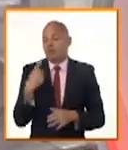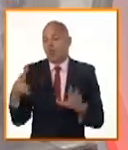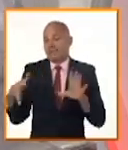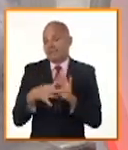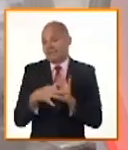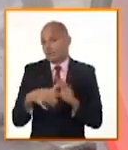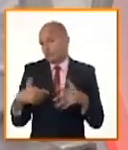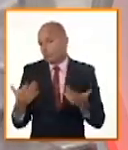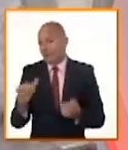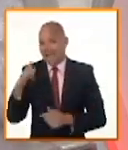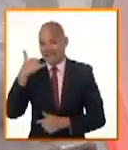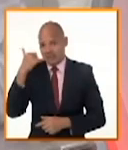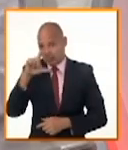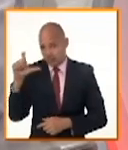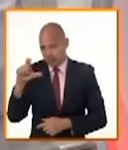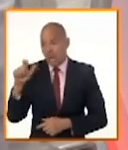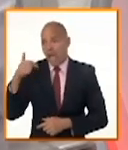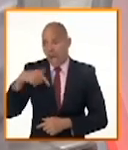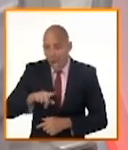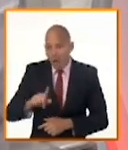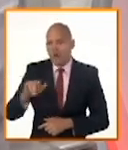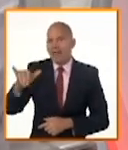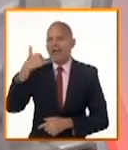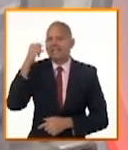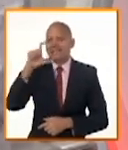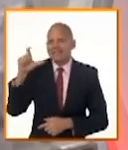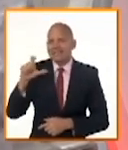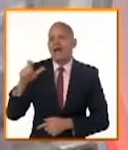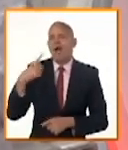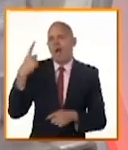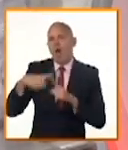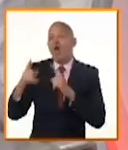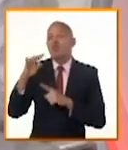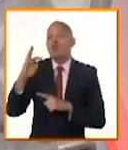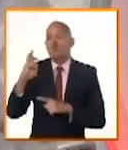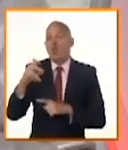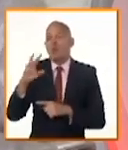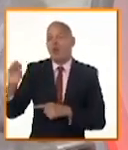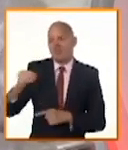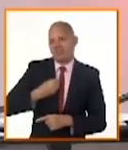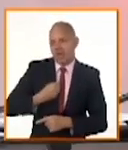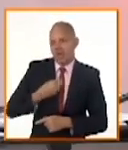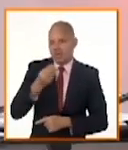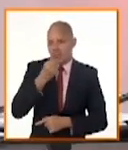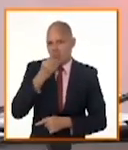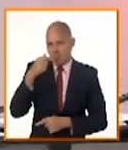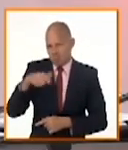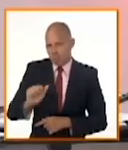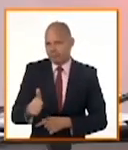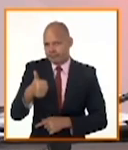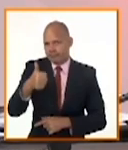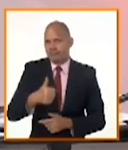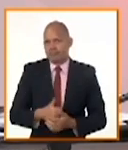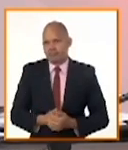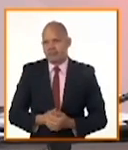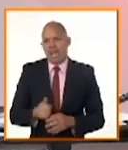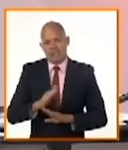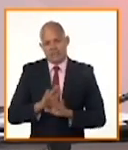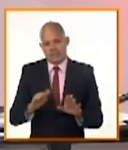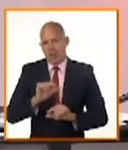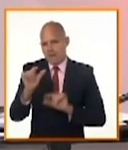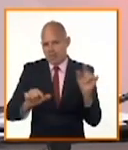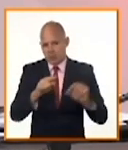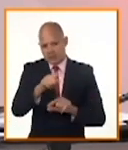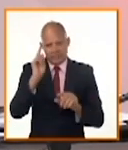de llamada de Texas nos viabilice otro canal adicional tenemos los correos electrónicos los sitios institucionales etcétera que son públicos los